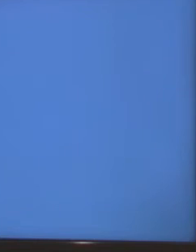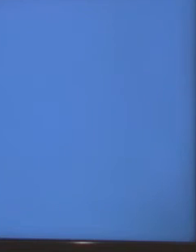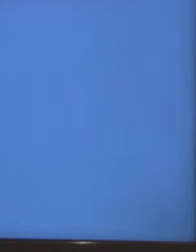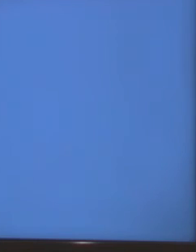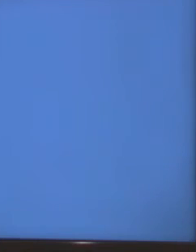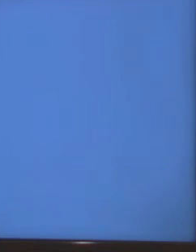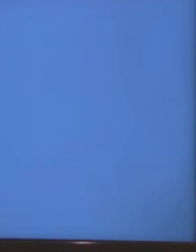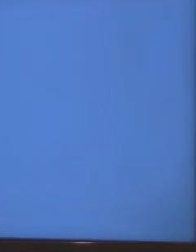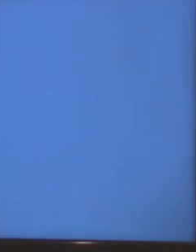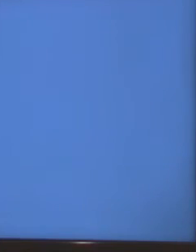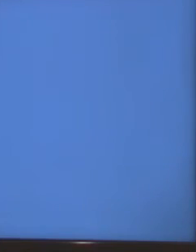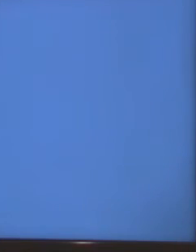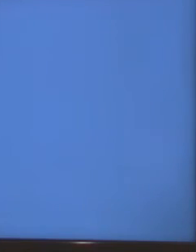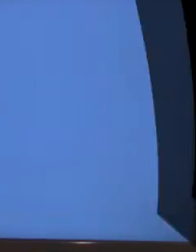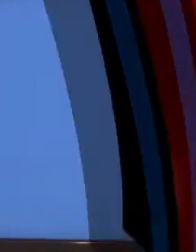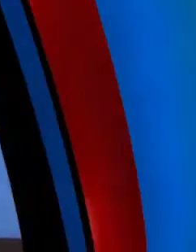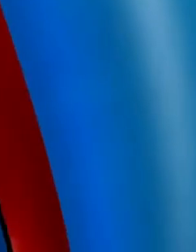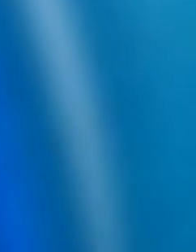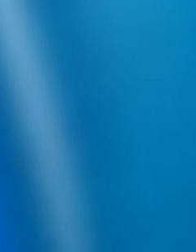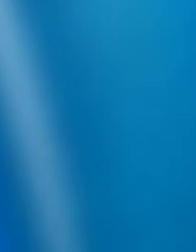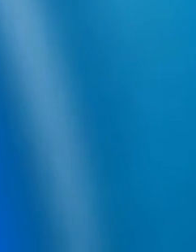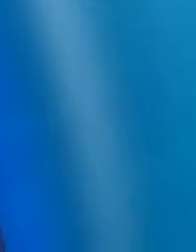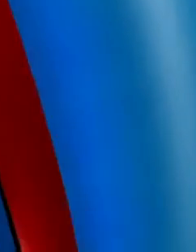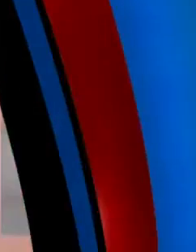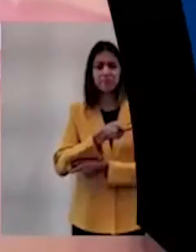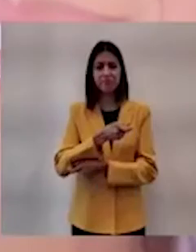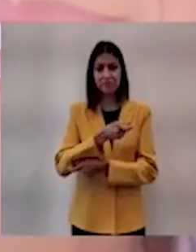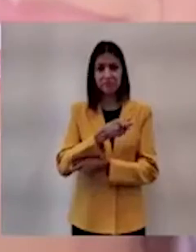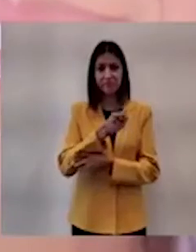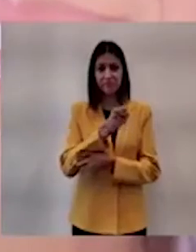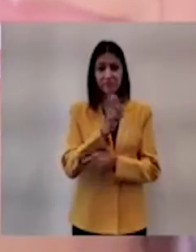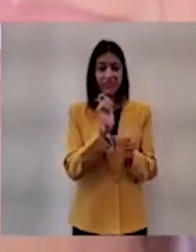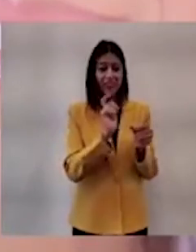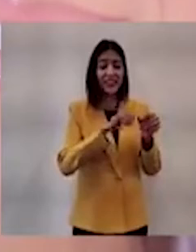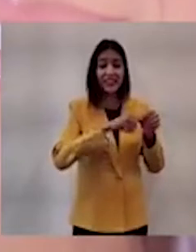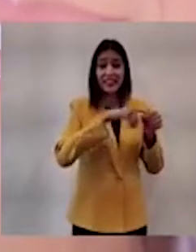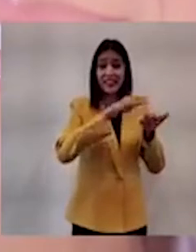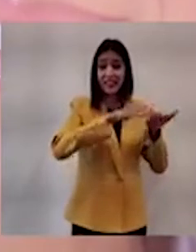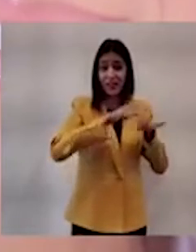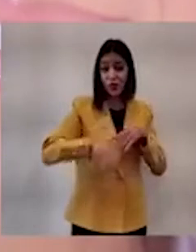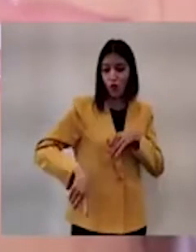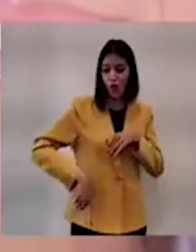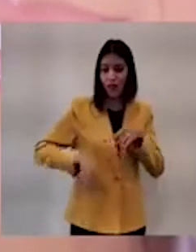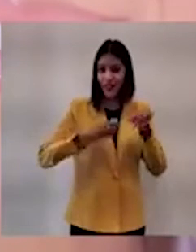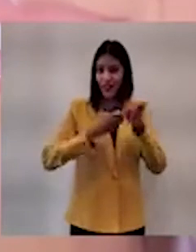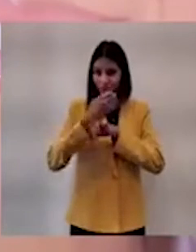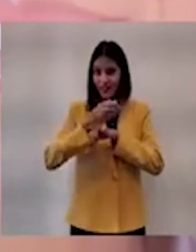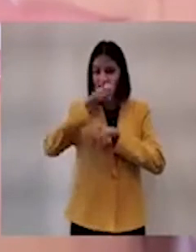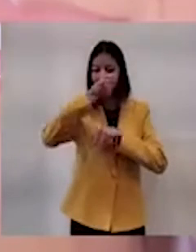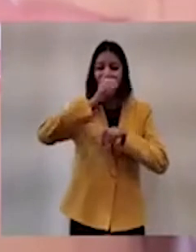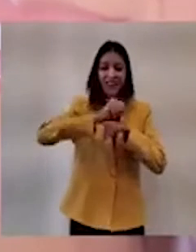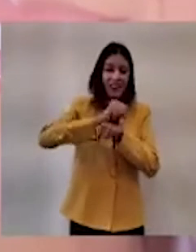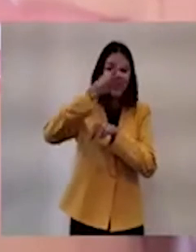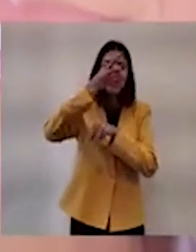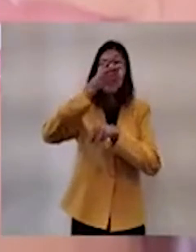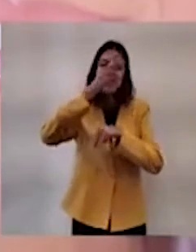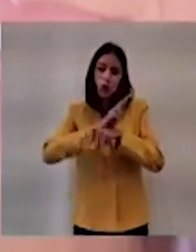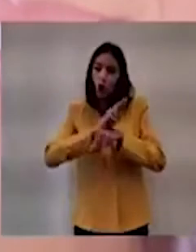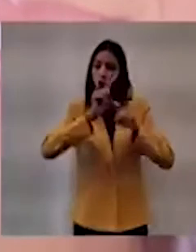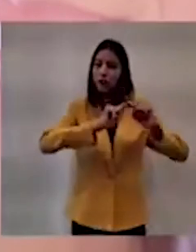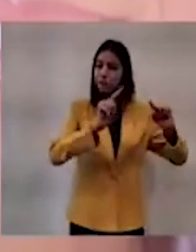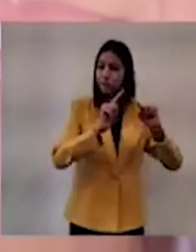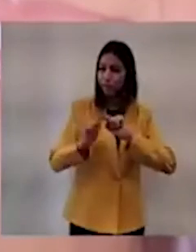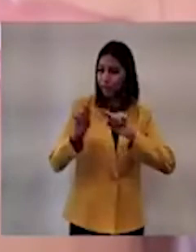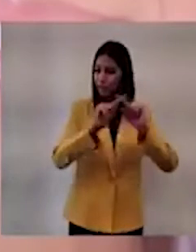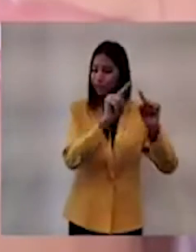Le platico ahora, ante la imperiosa necesidad de frenar la violencia en contra de la mujer en